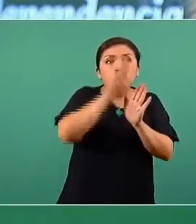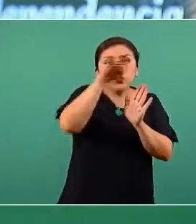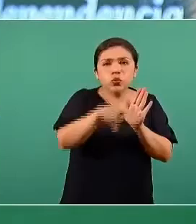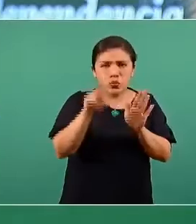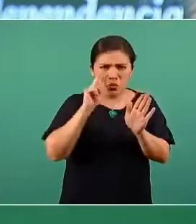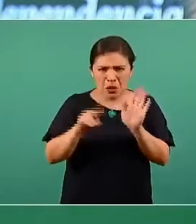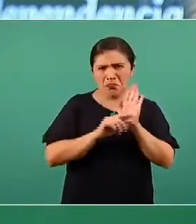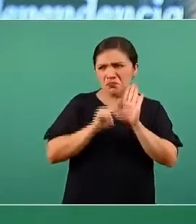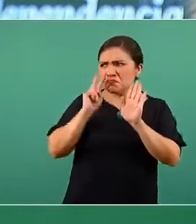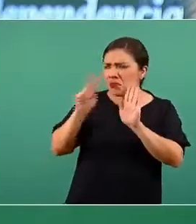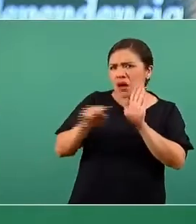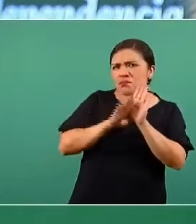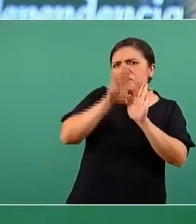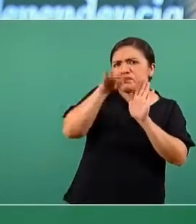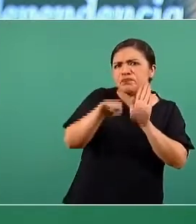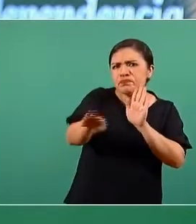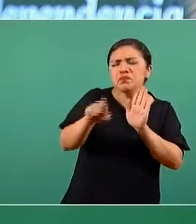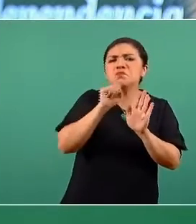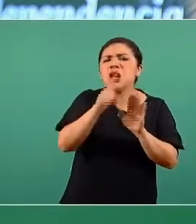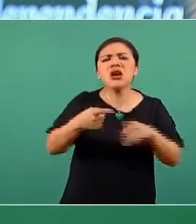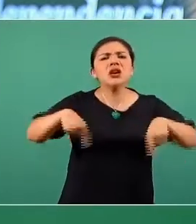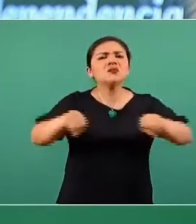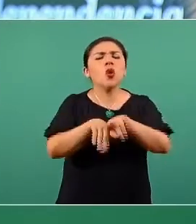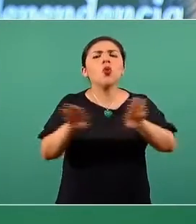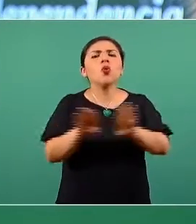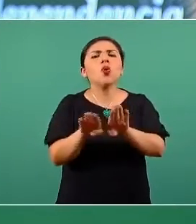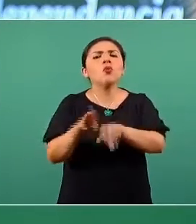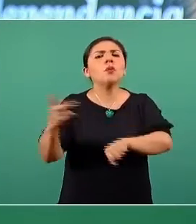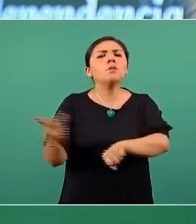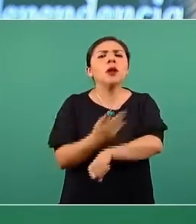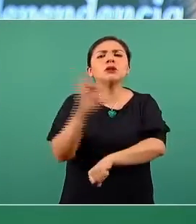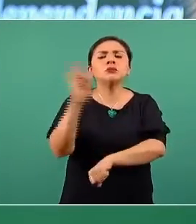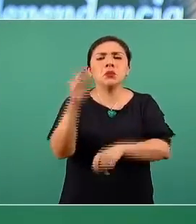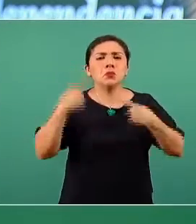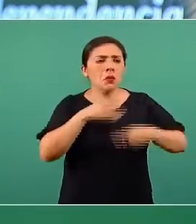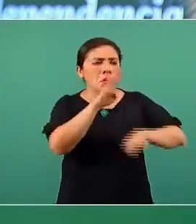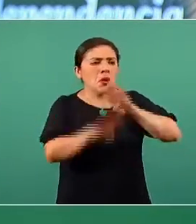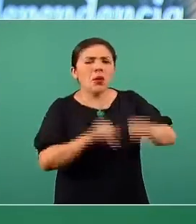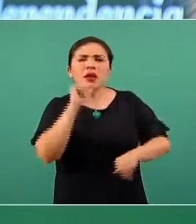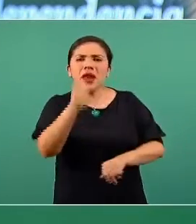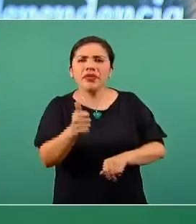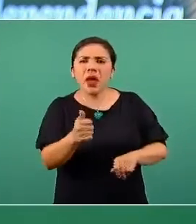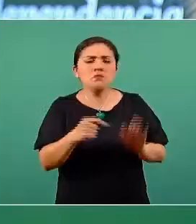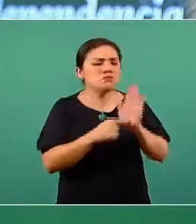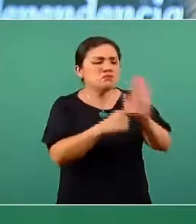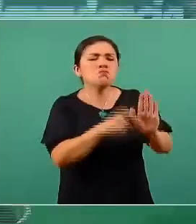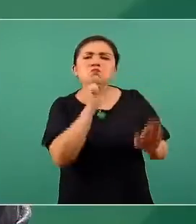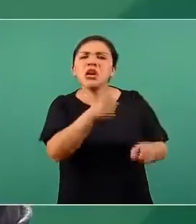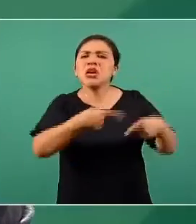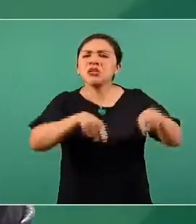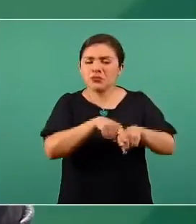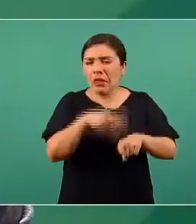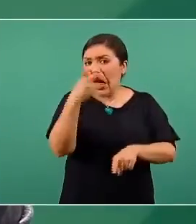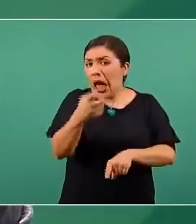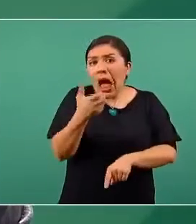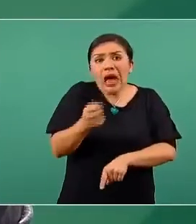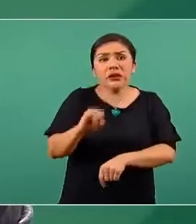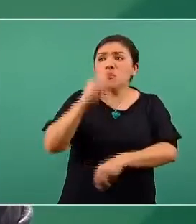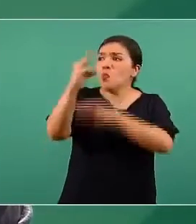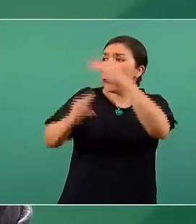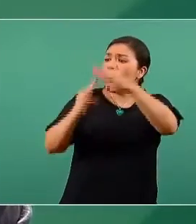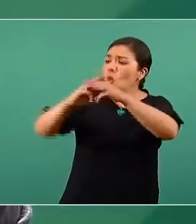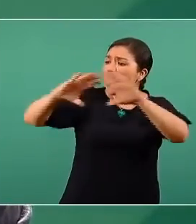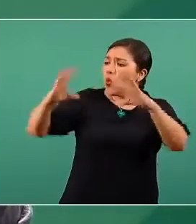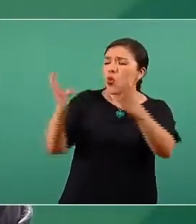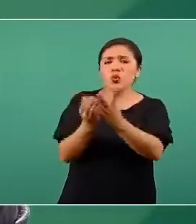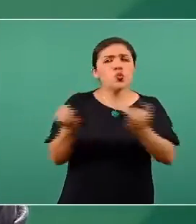ver es prácticamente idéntica a la que tendría sin esos casos. Esto ocurre en todo el mundo, cabe aclarar que esto ocurre en